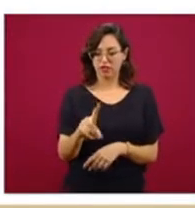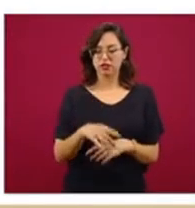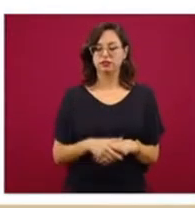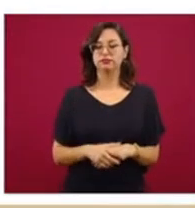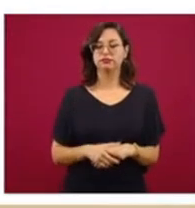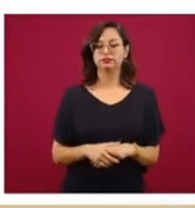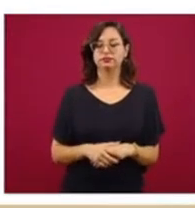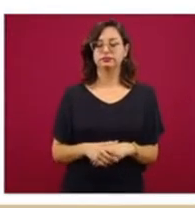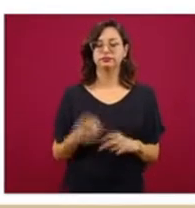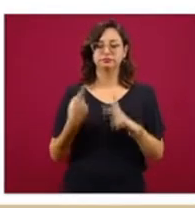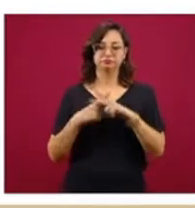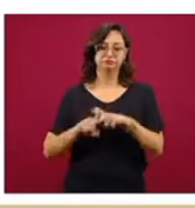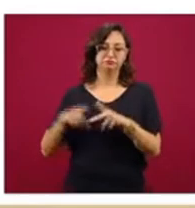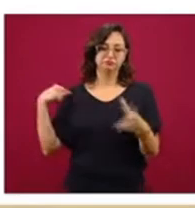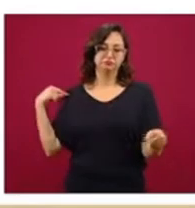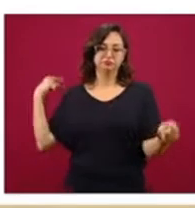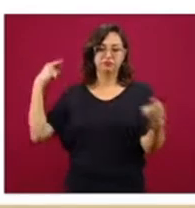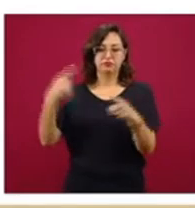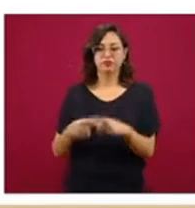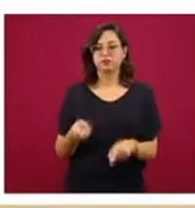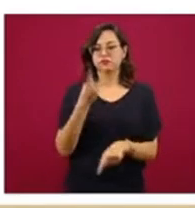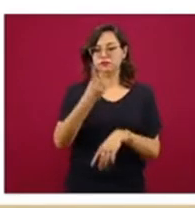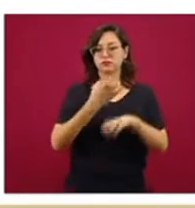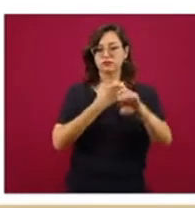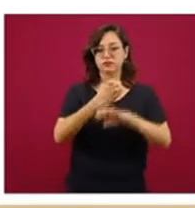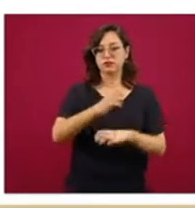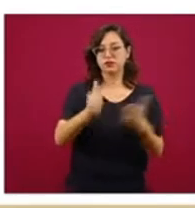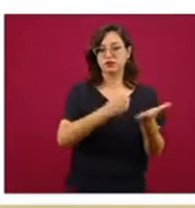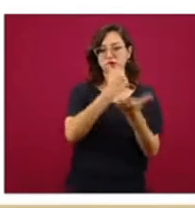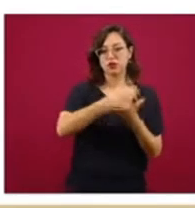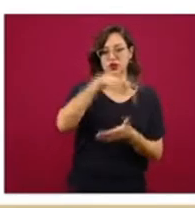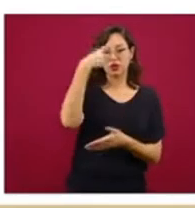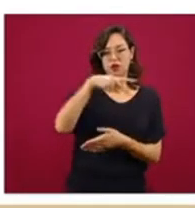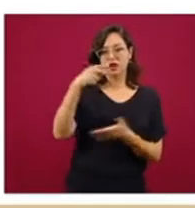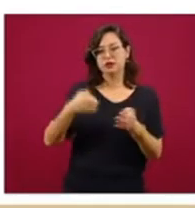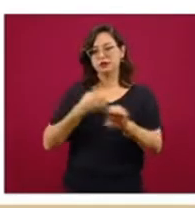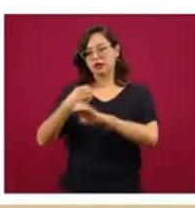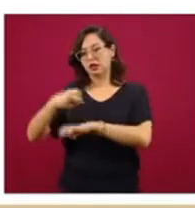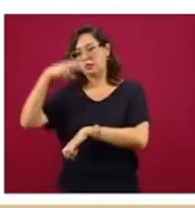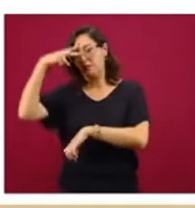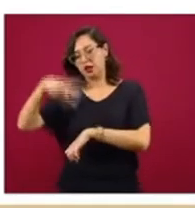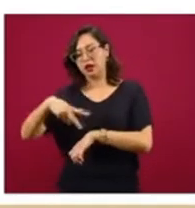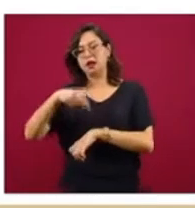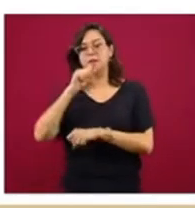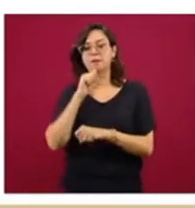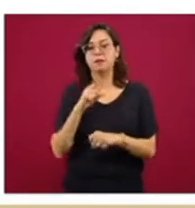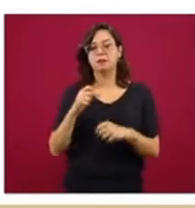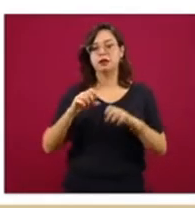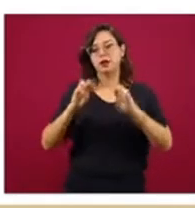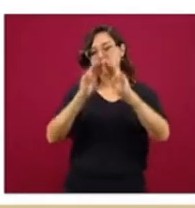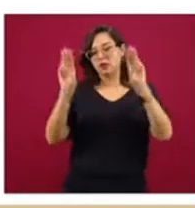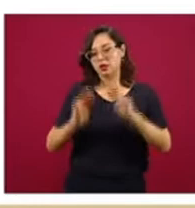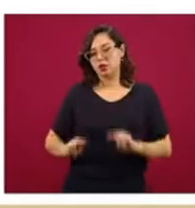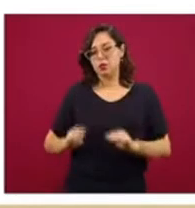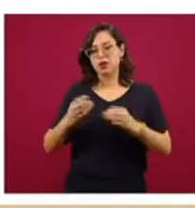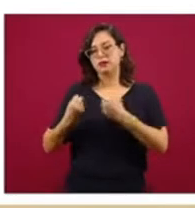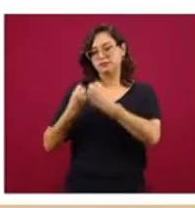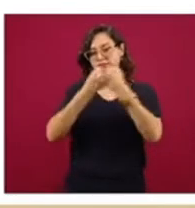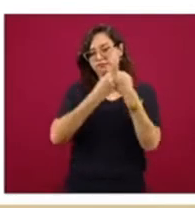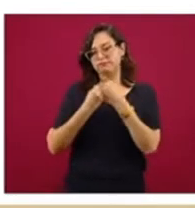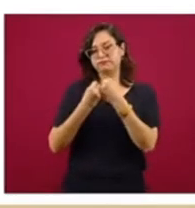la epidemia, y estas dos entidades federativas, Ciudad de México y el Estado de México, la zona conurbada en el Valle,